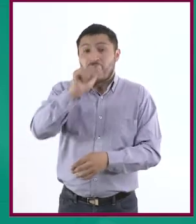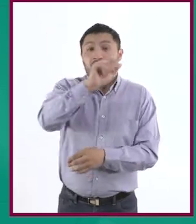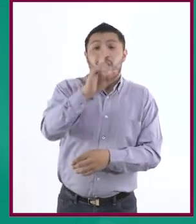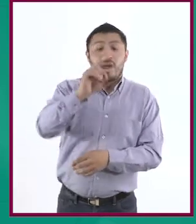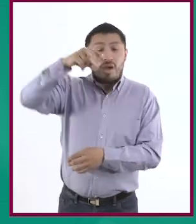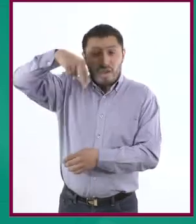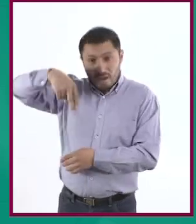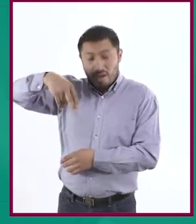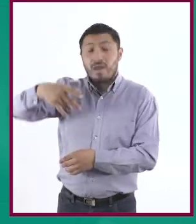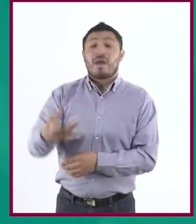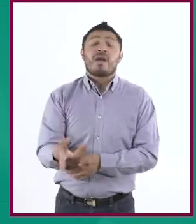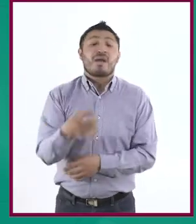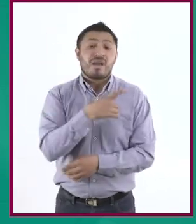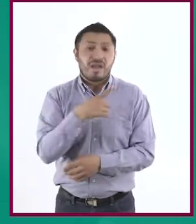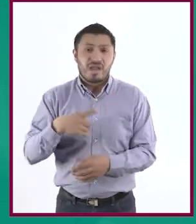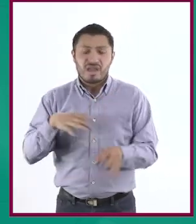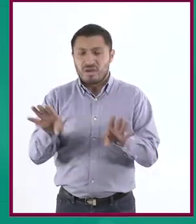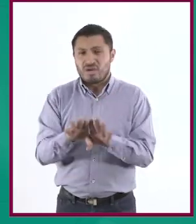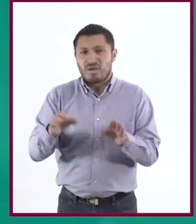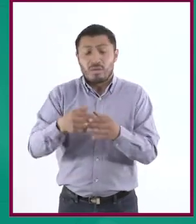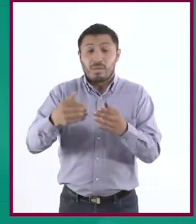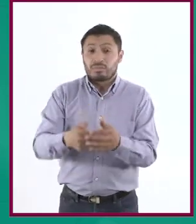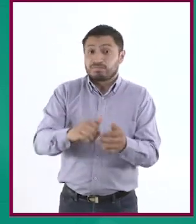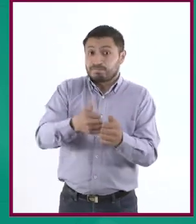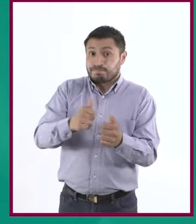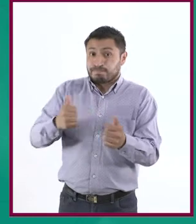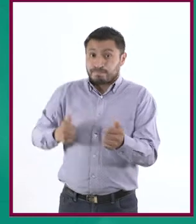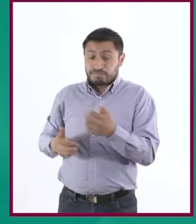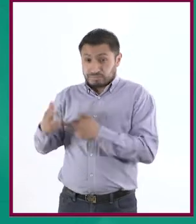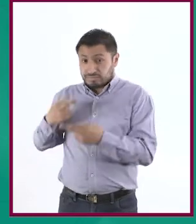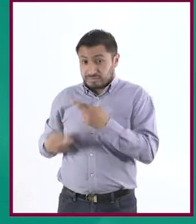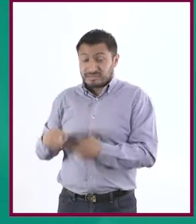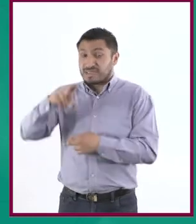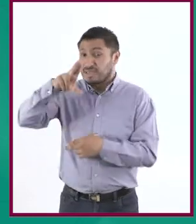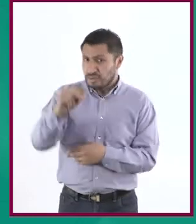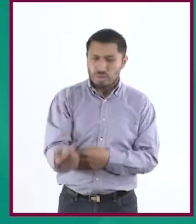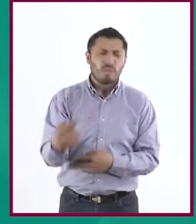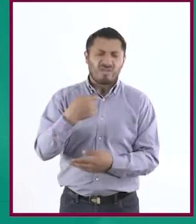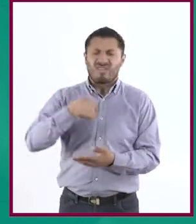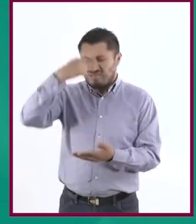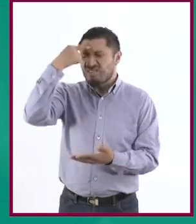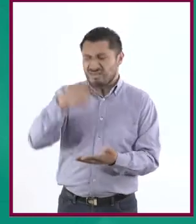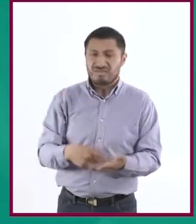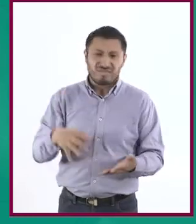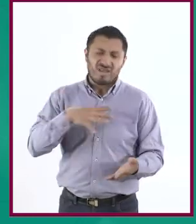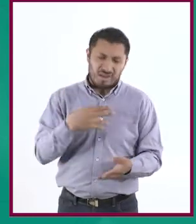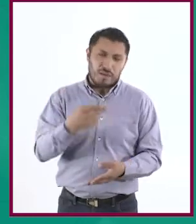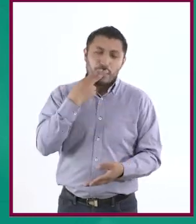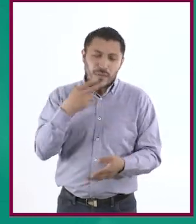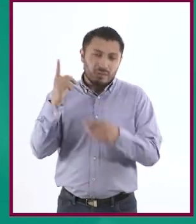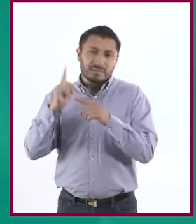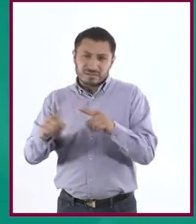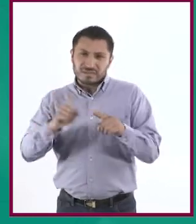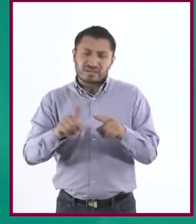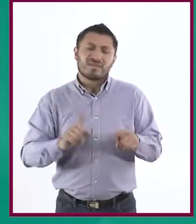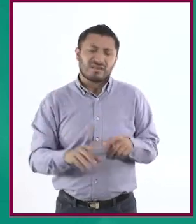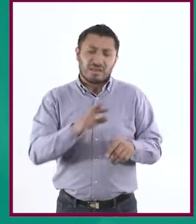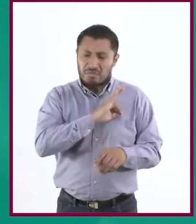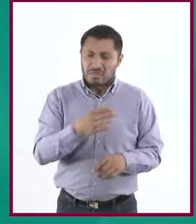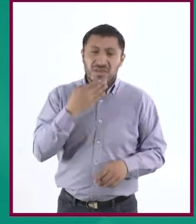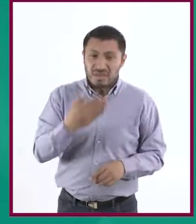ADN tenga que echarse para atrás. Yo creo que tiene muchas aplicaciones